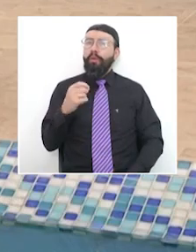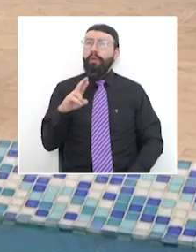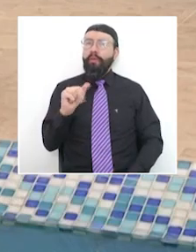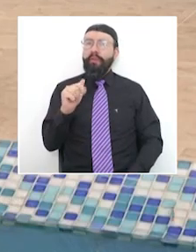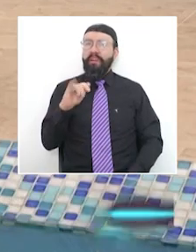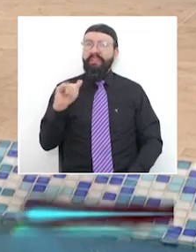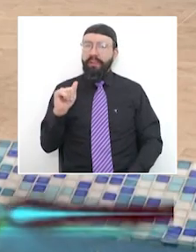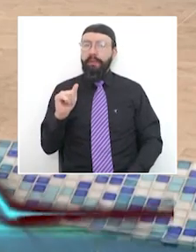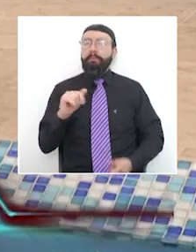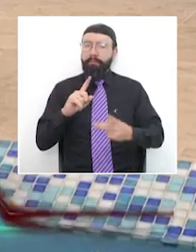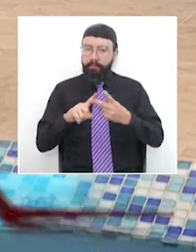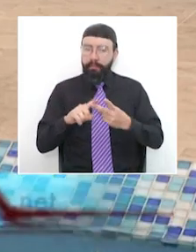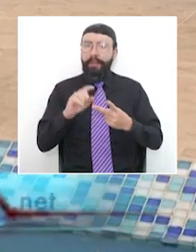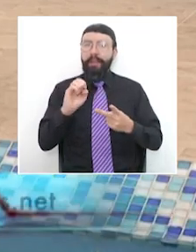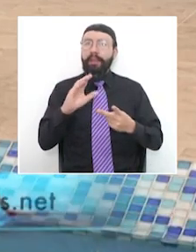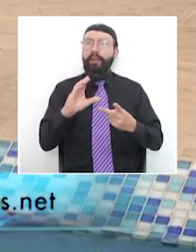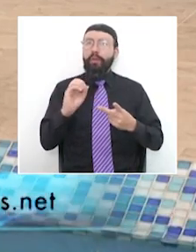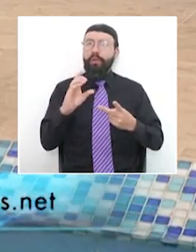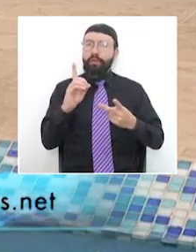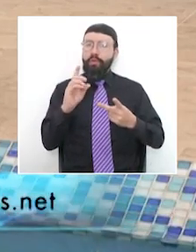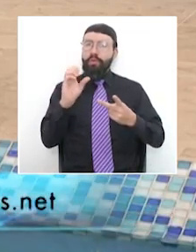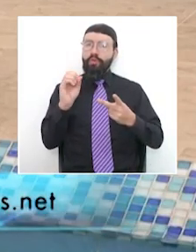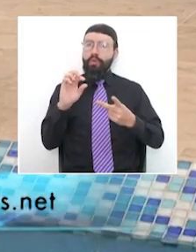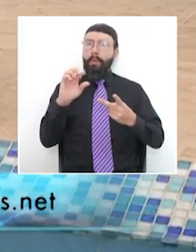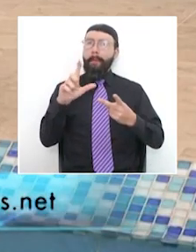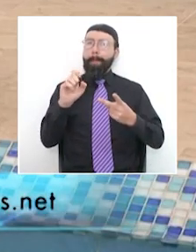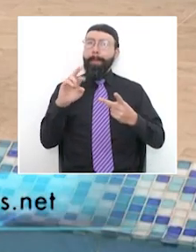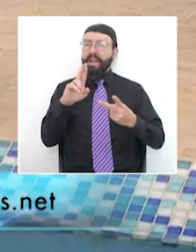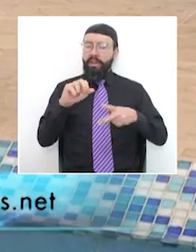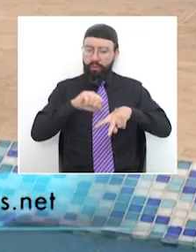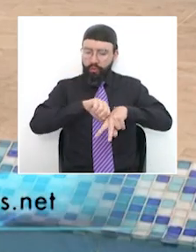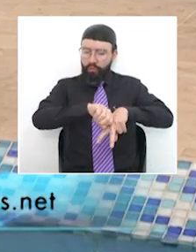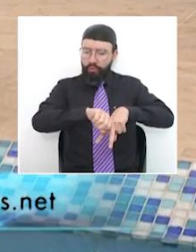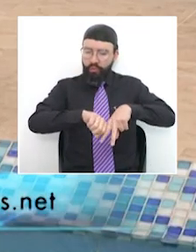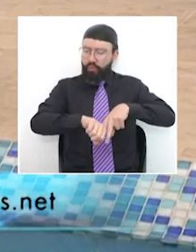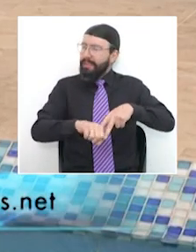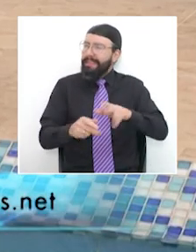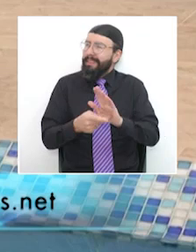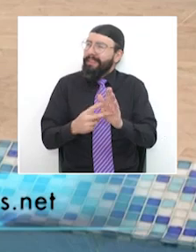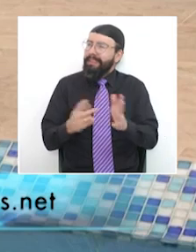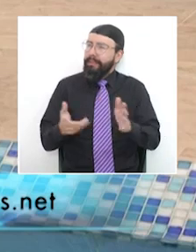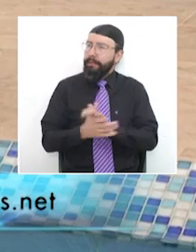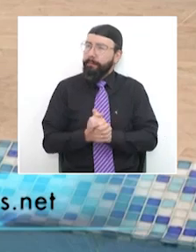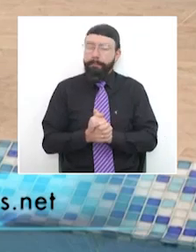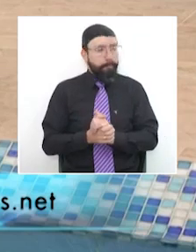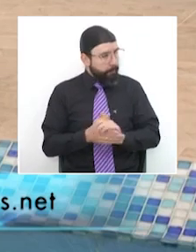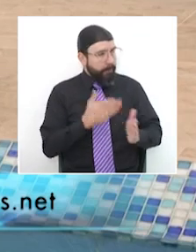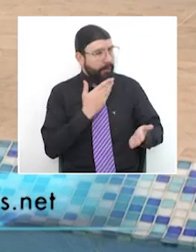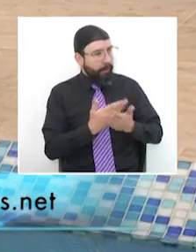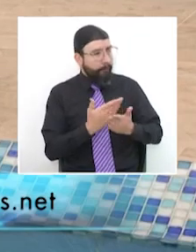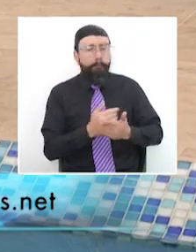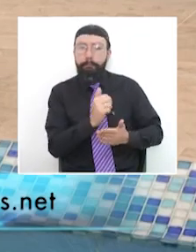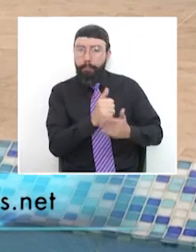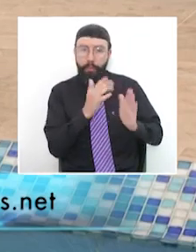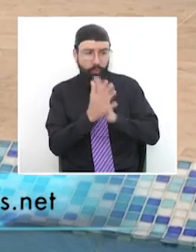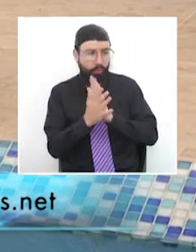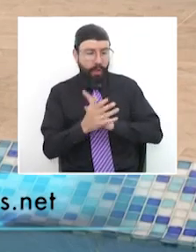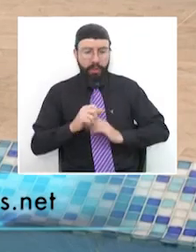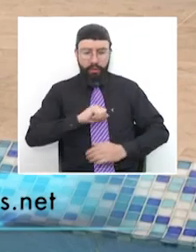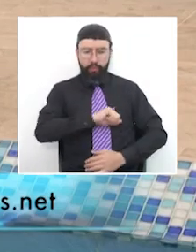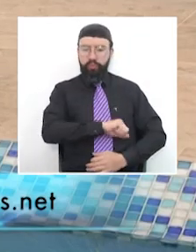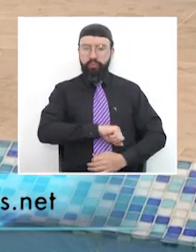Vital. Muchas gracias, doctor Jorge Enrique. Sí, como bien lo decías, la ecografía, o otro nombre que utilizamos